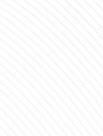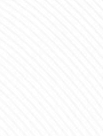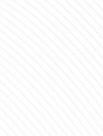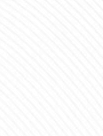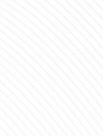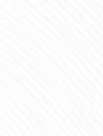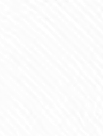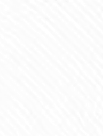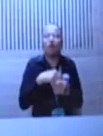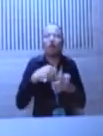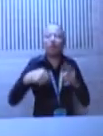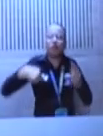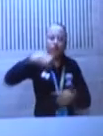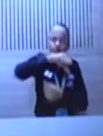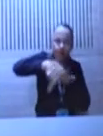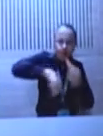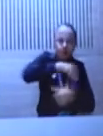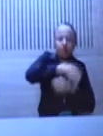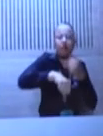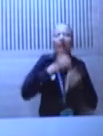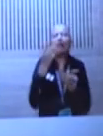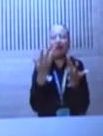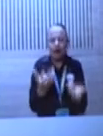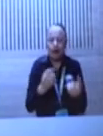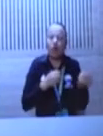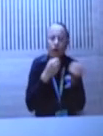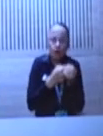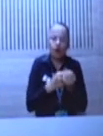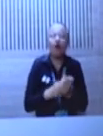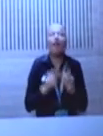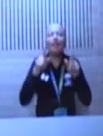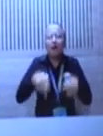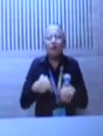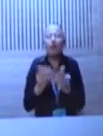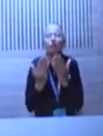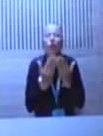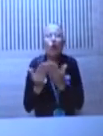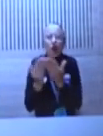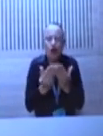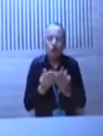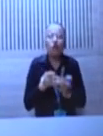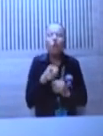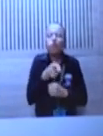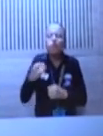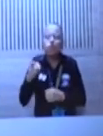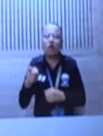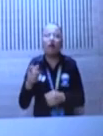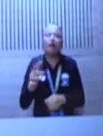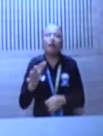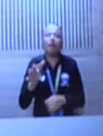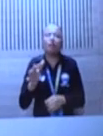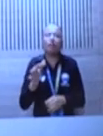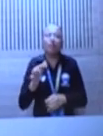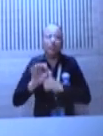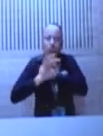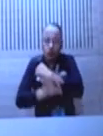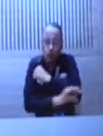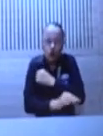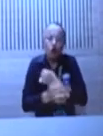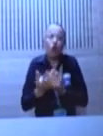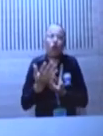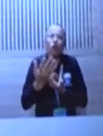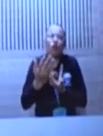escolar que las instituciones educativas tengan psicólogo enfermero médico con la normal señorita tenemos un consultorio odontológico y psicológico